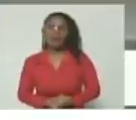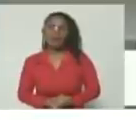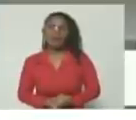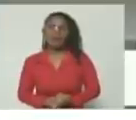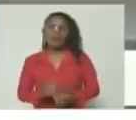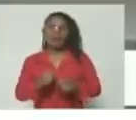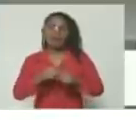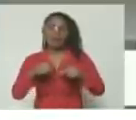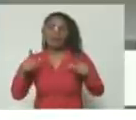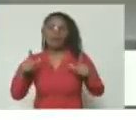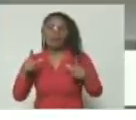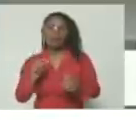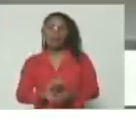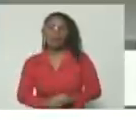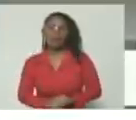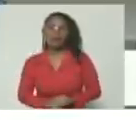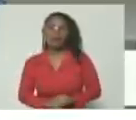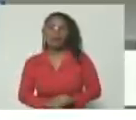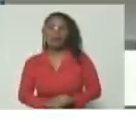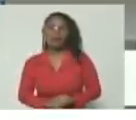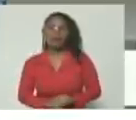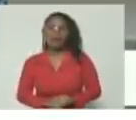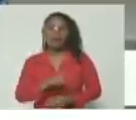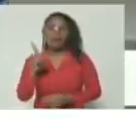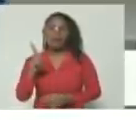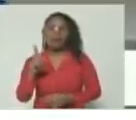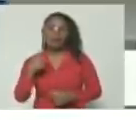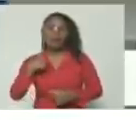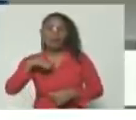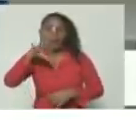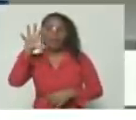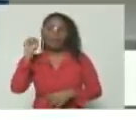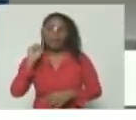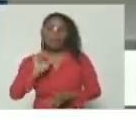Tremendo discurso, ¿ves? Eso fue lo que entendí yo.